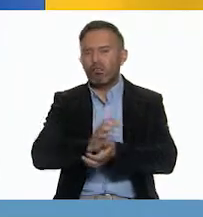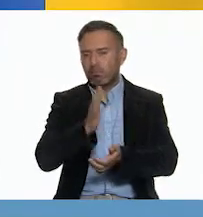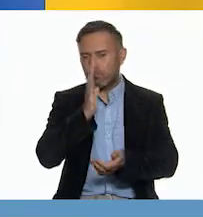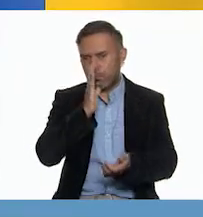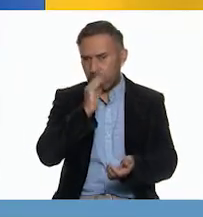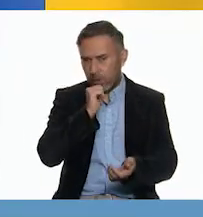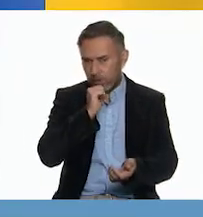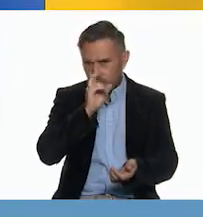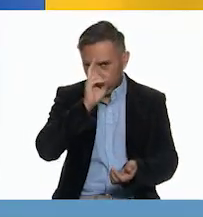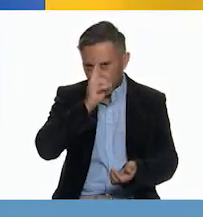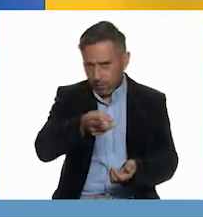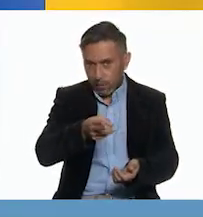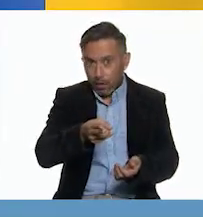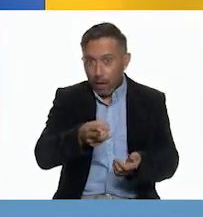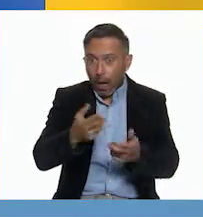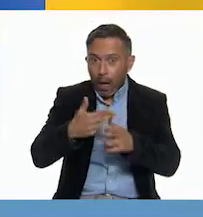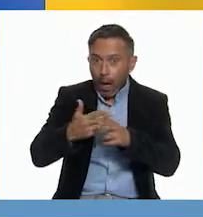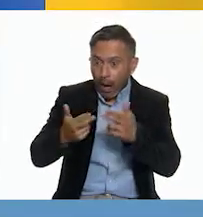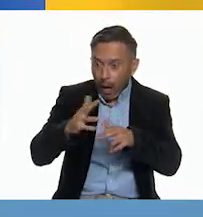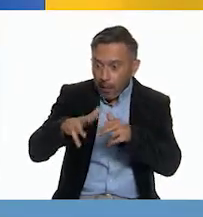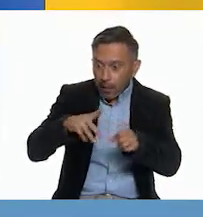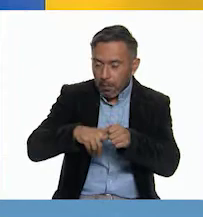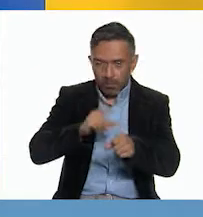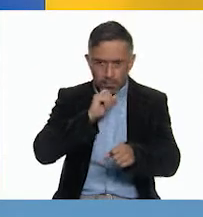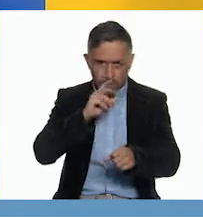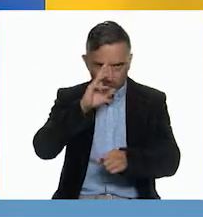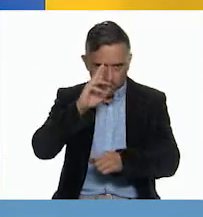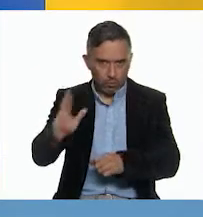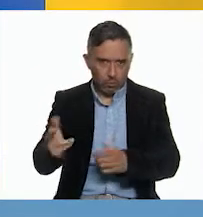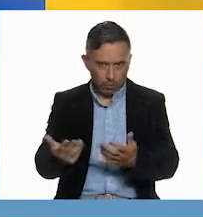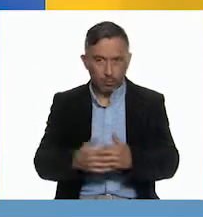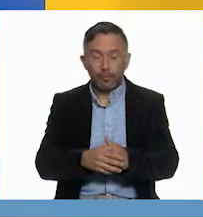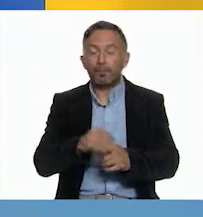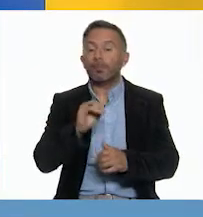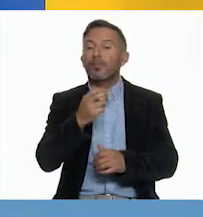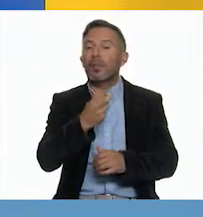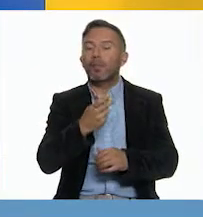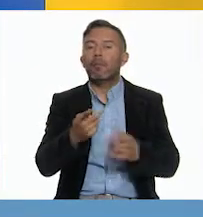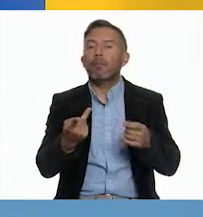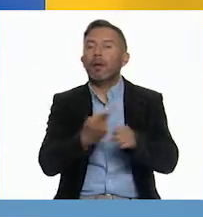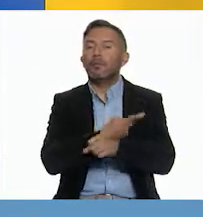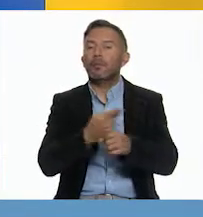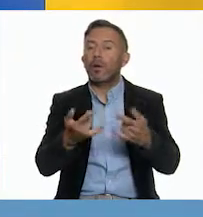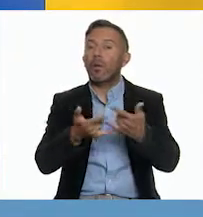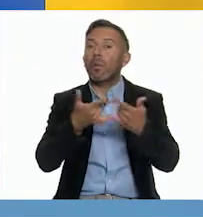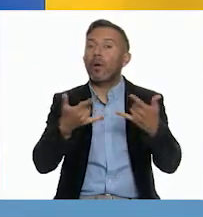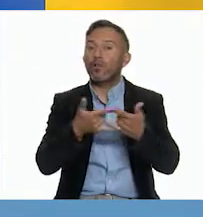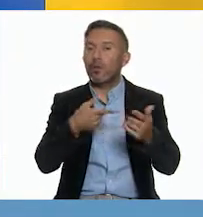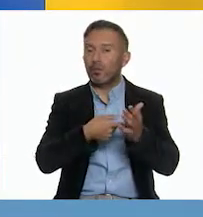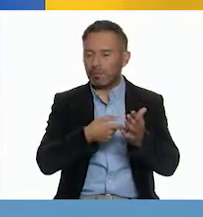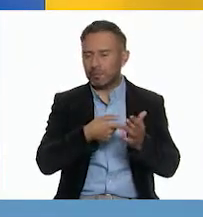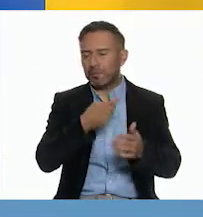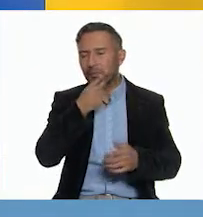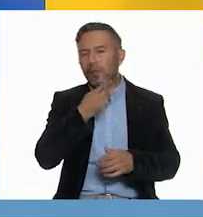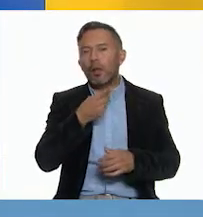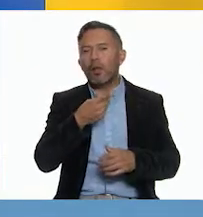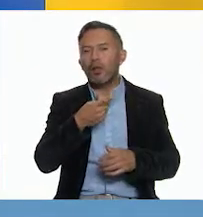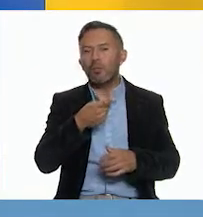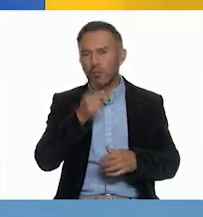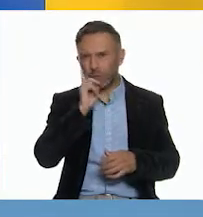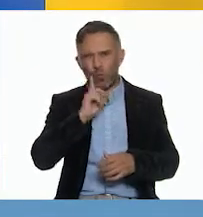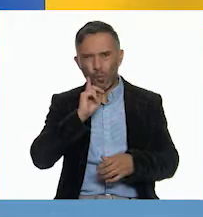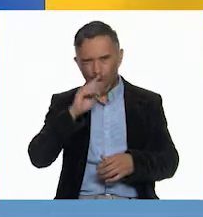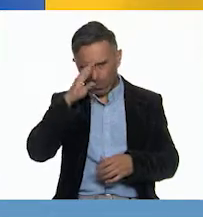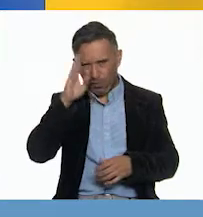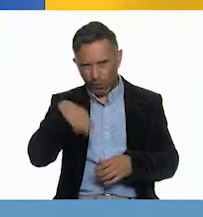eso tienes mucha razón, María. Lo que pasa en el cuento es que la señora se pone a maltratar a la paloma también, ¿verdad? ¿Sí